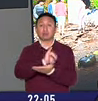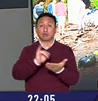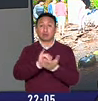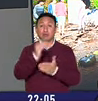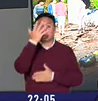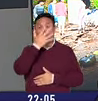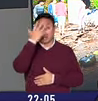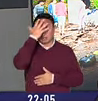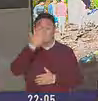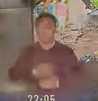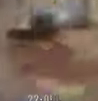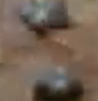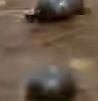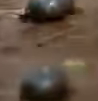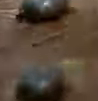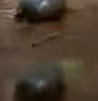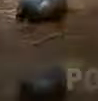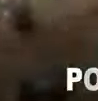Esmeraldas.